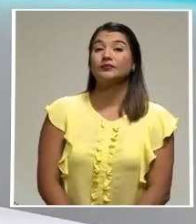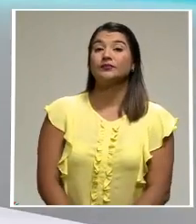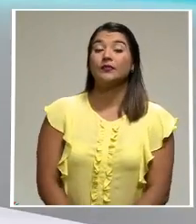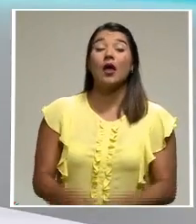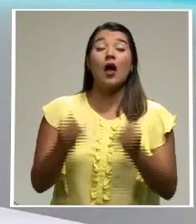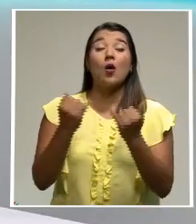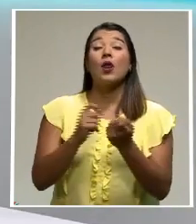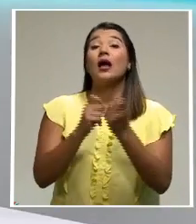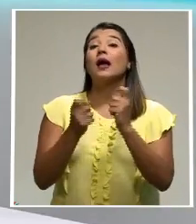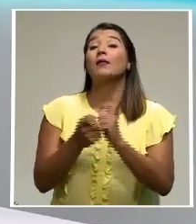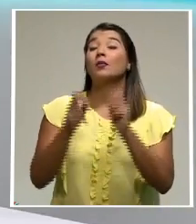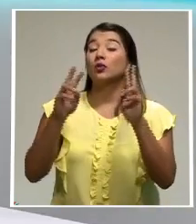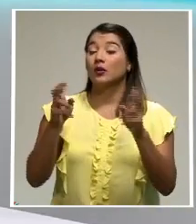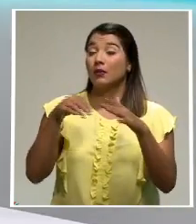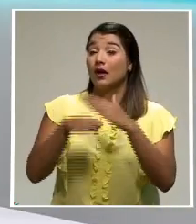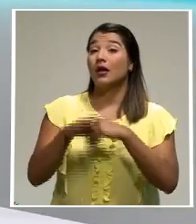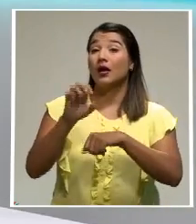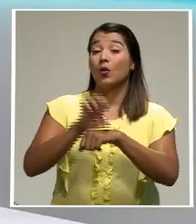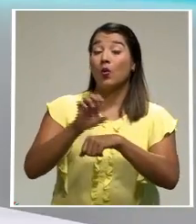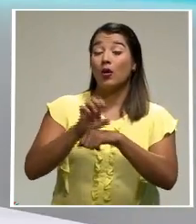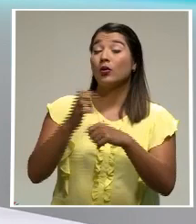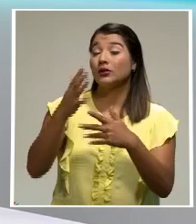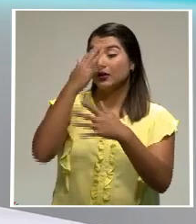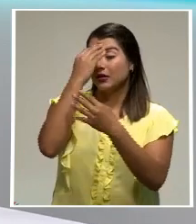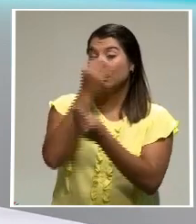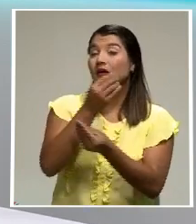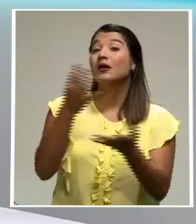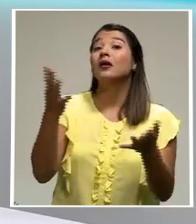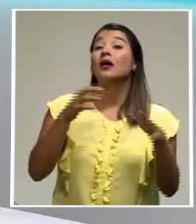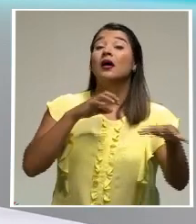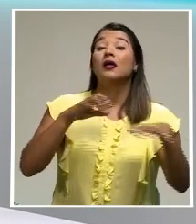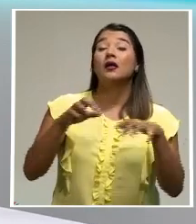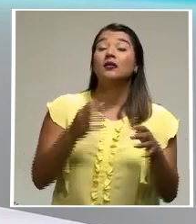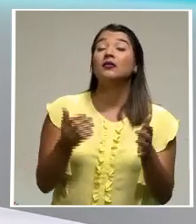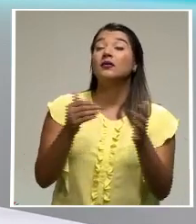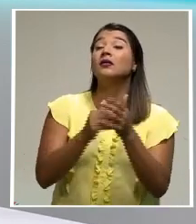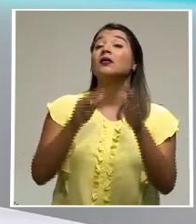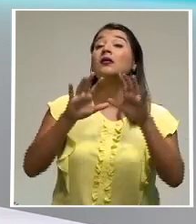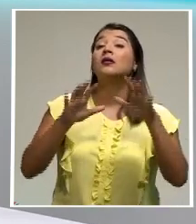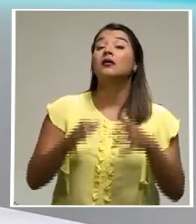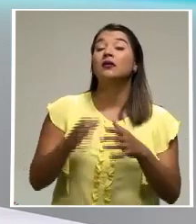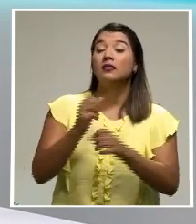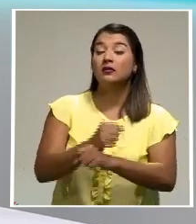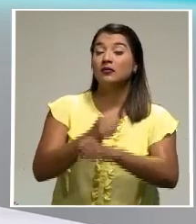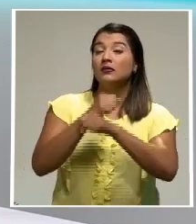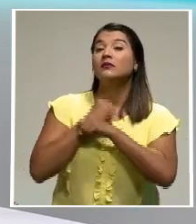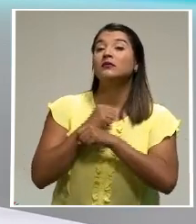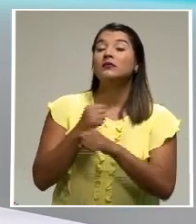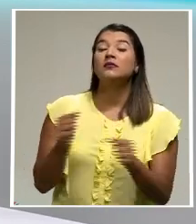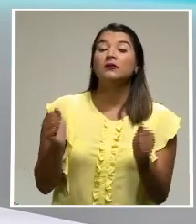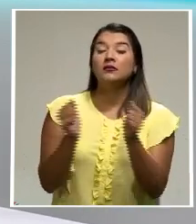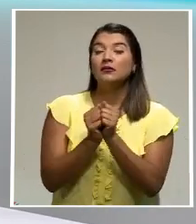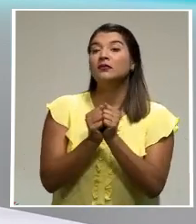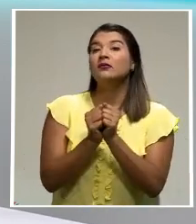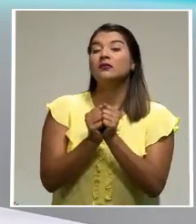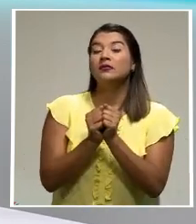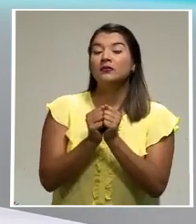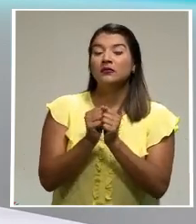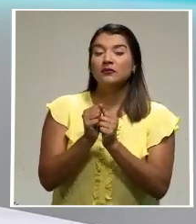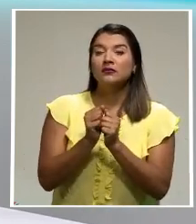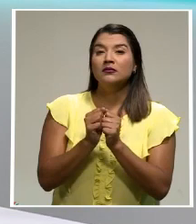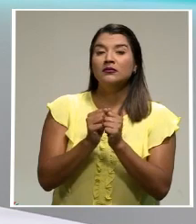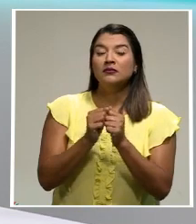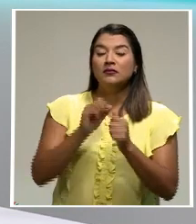Cambiamos de tema. En Ecuador se anunció la activación de comités de seguridad tras los motines registrados en sus